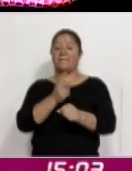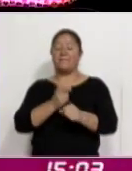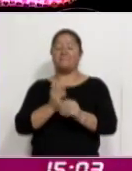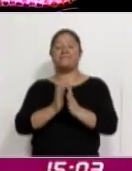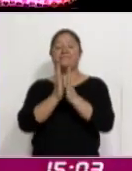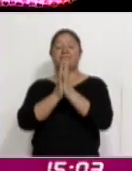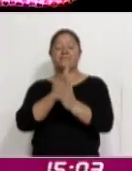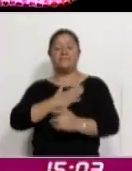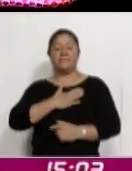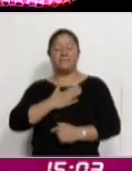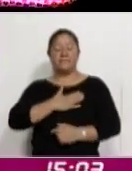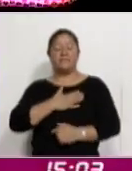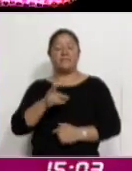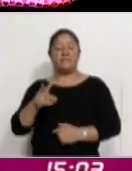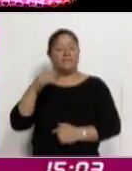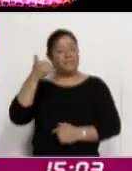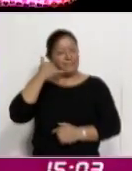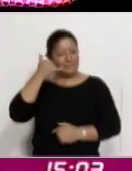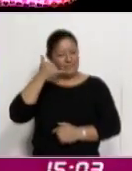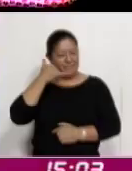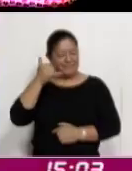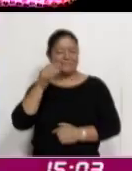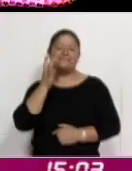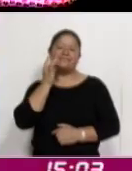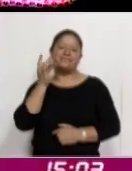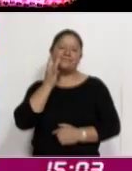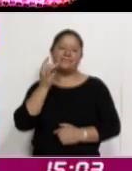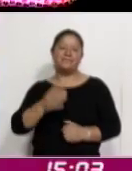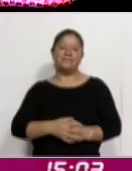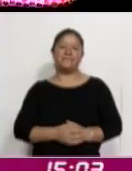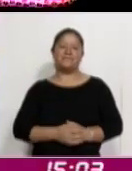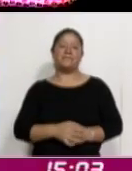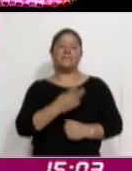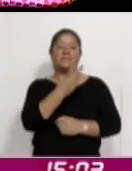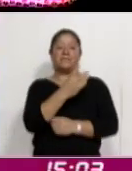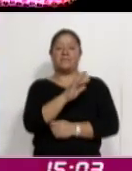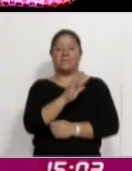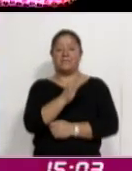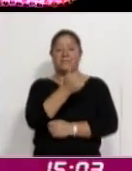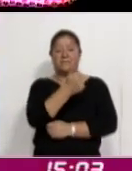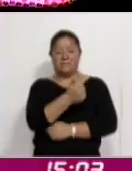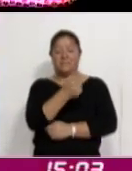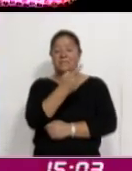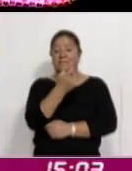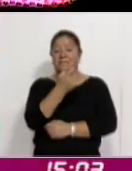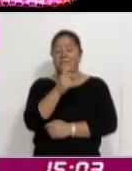con nosotros a través de nuestra línea telefónica de WhatsApp